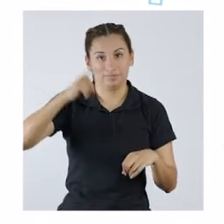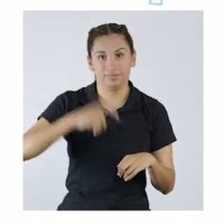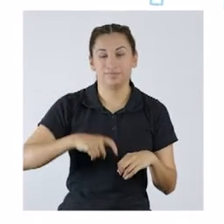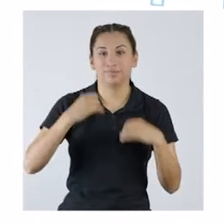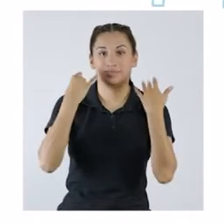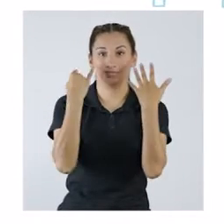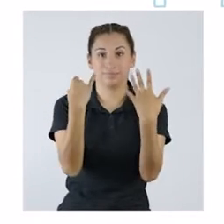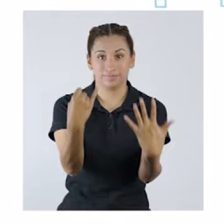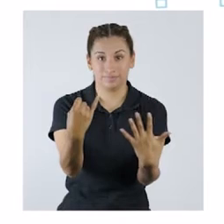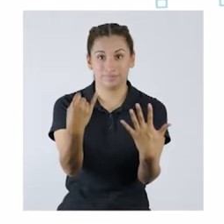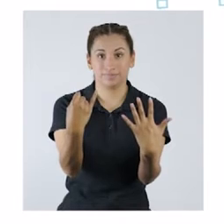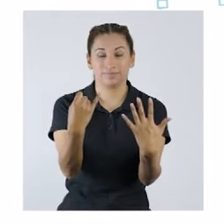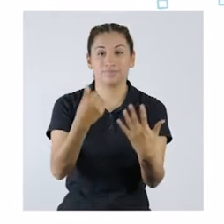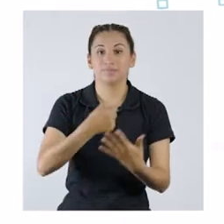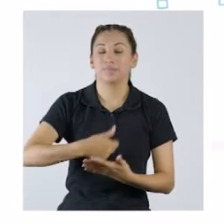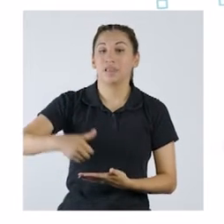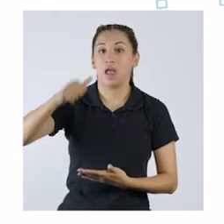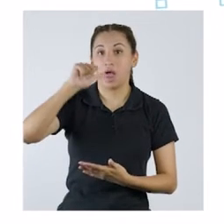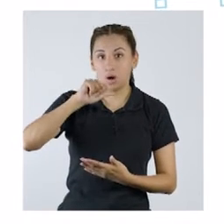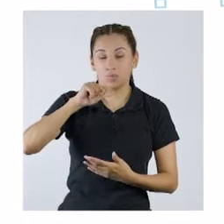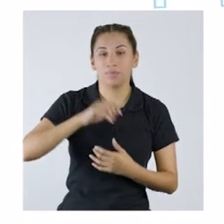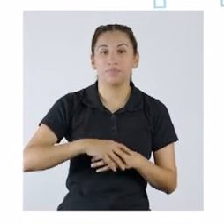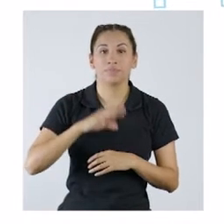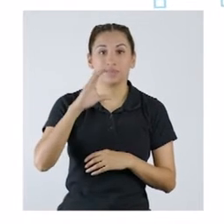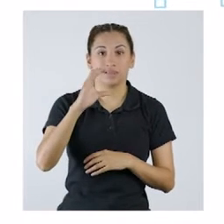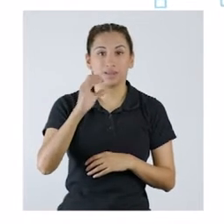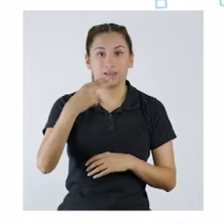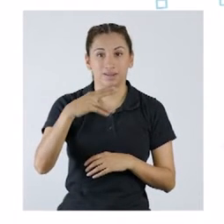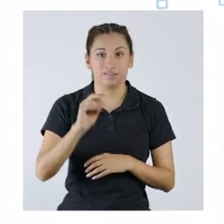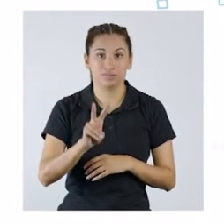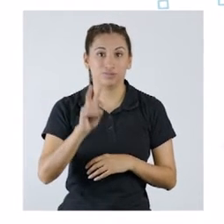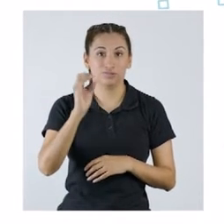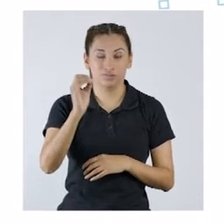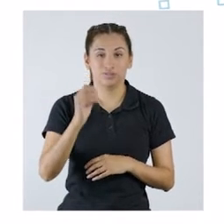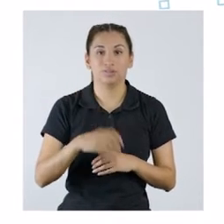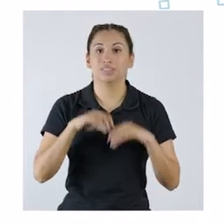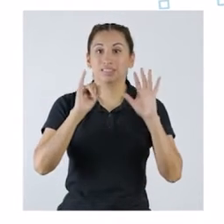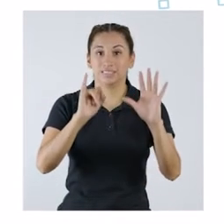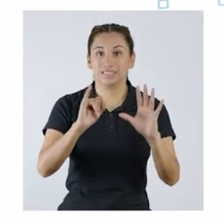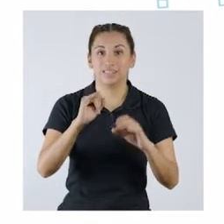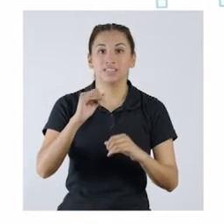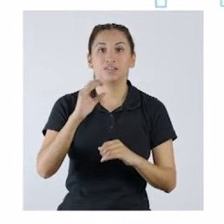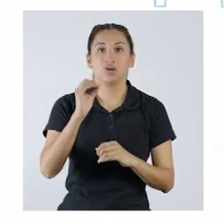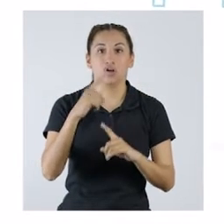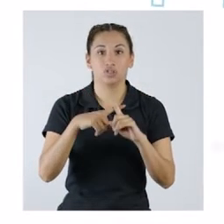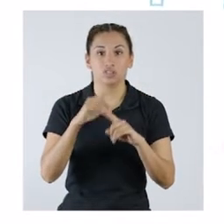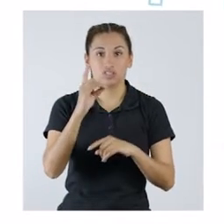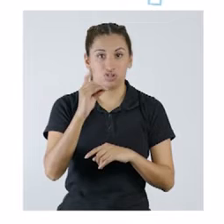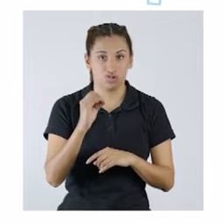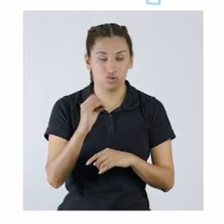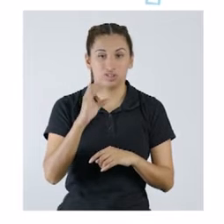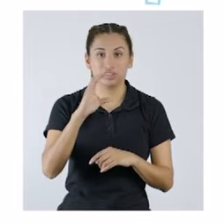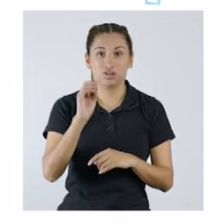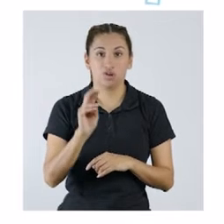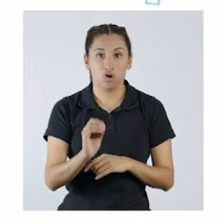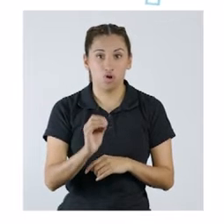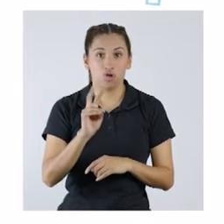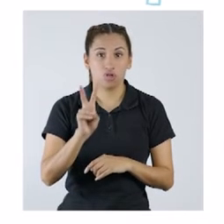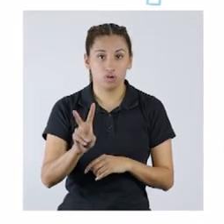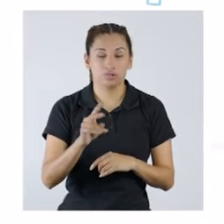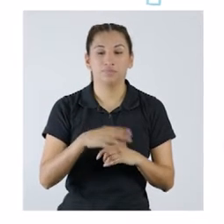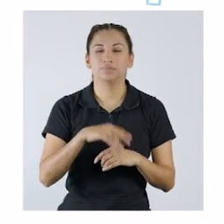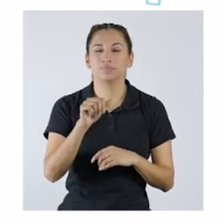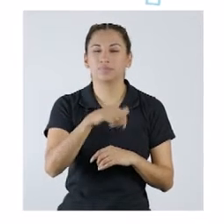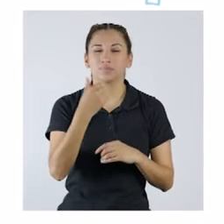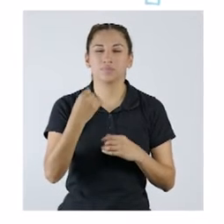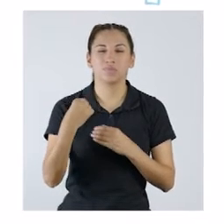son necesarias 6 moléculas de agua, H2O, 6 moléculas de dióxido de carbono, CO2, y el aporte